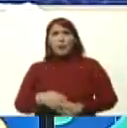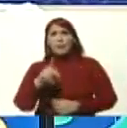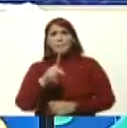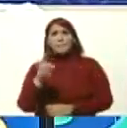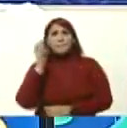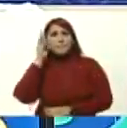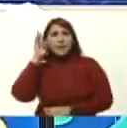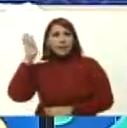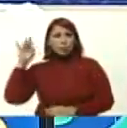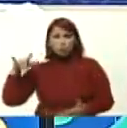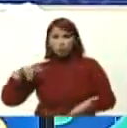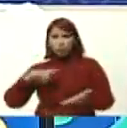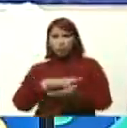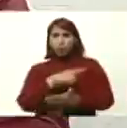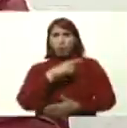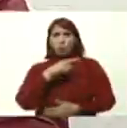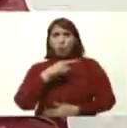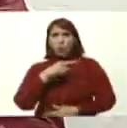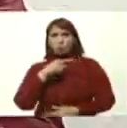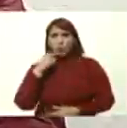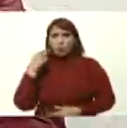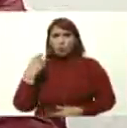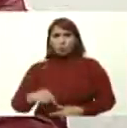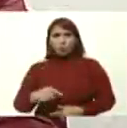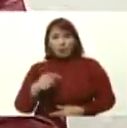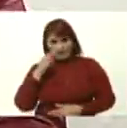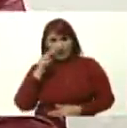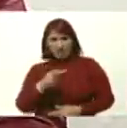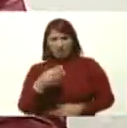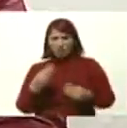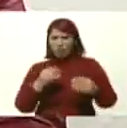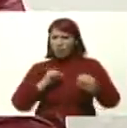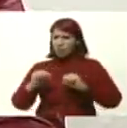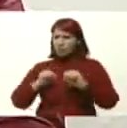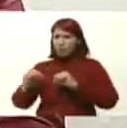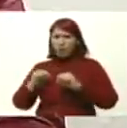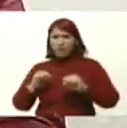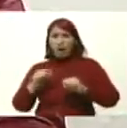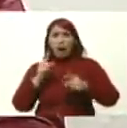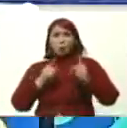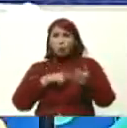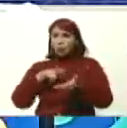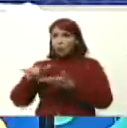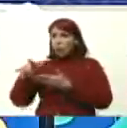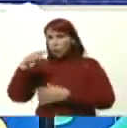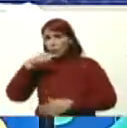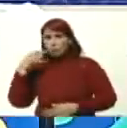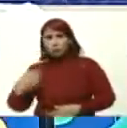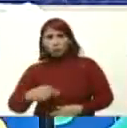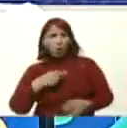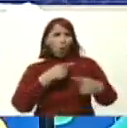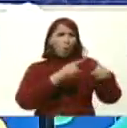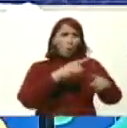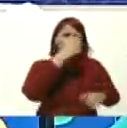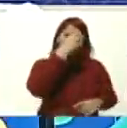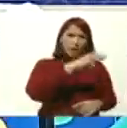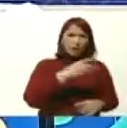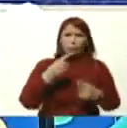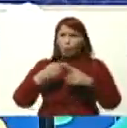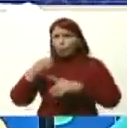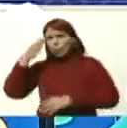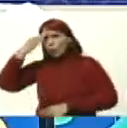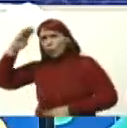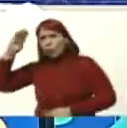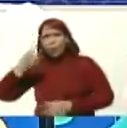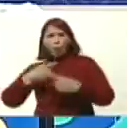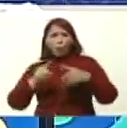Rusia, para que ustedes vean cómo se mueve este equipo. Unos estaban en Rusia, otros están en México, uno viene de Cuba, otro va